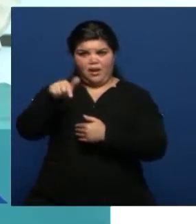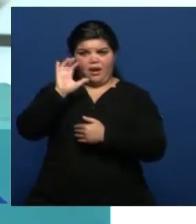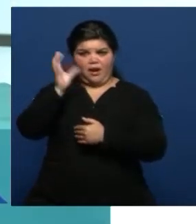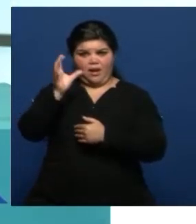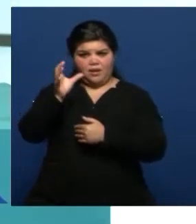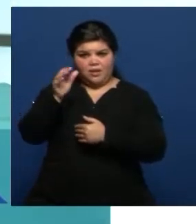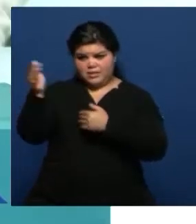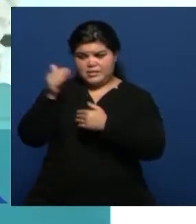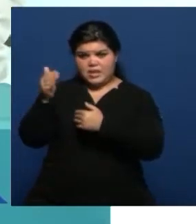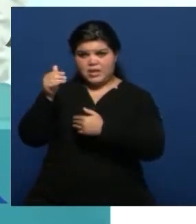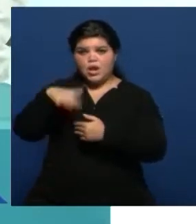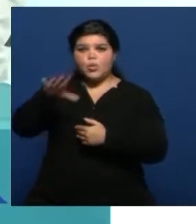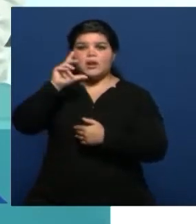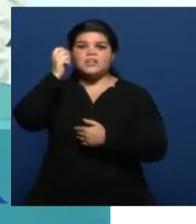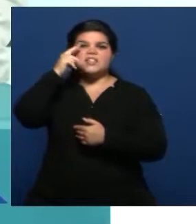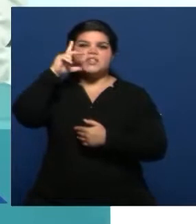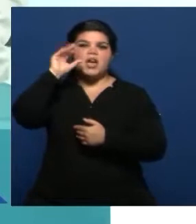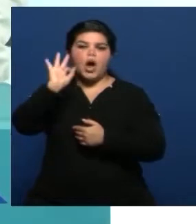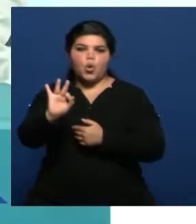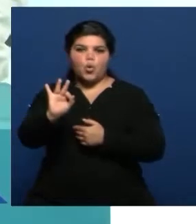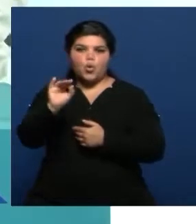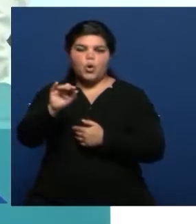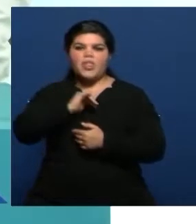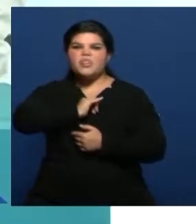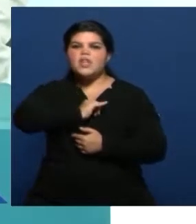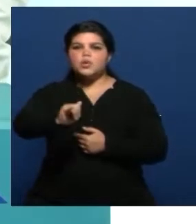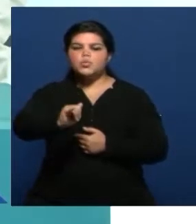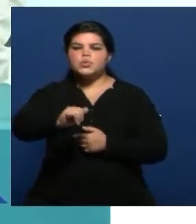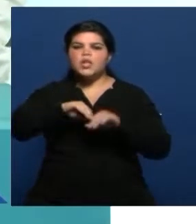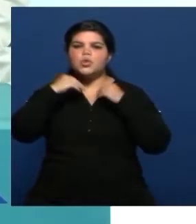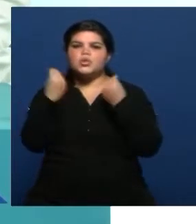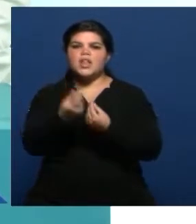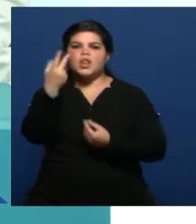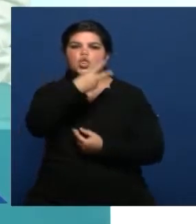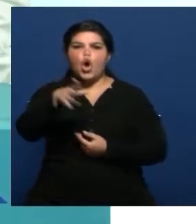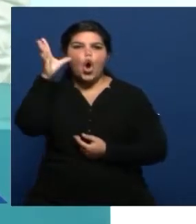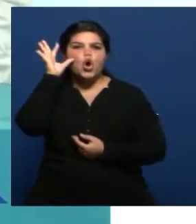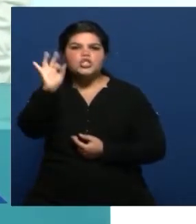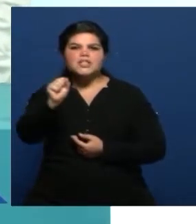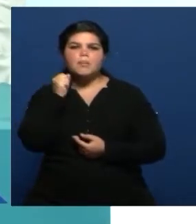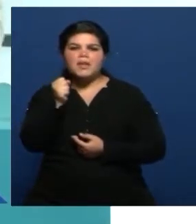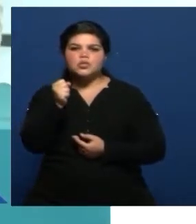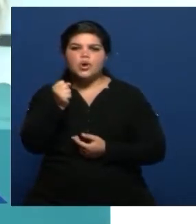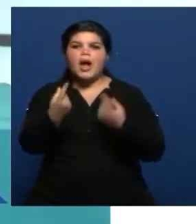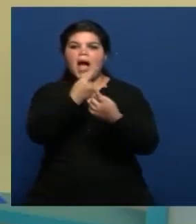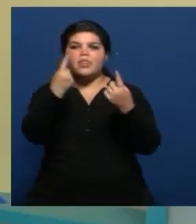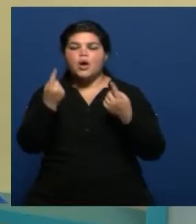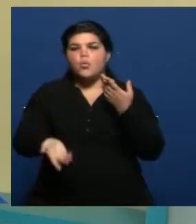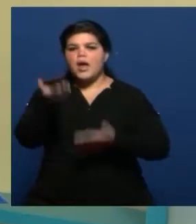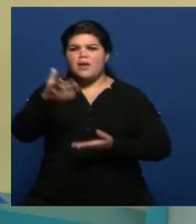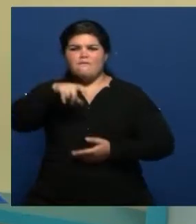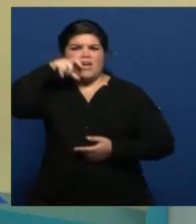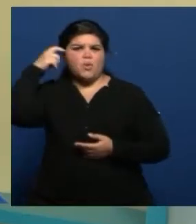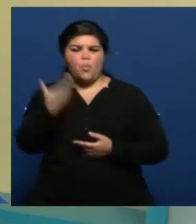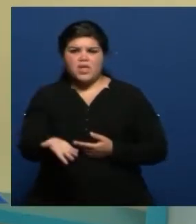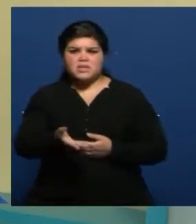canal, en el Chayao, hemos llegado a encontrar denuncias de 280 pesos cada una de estas garrafas. José Luis, a